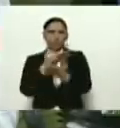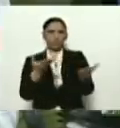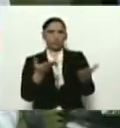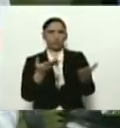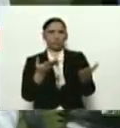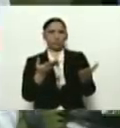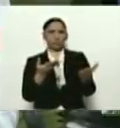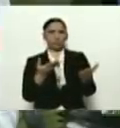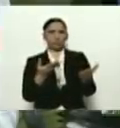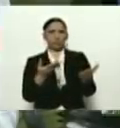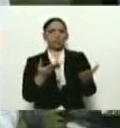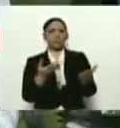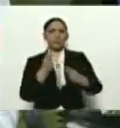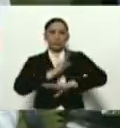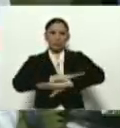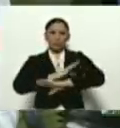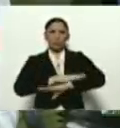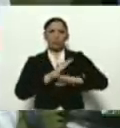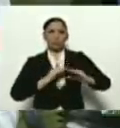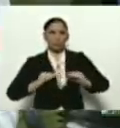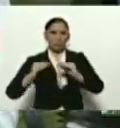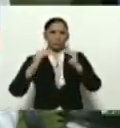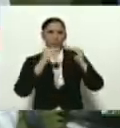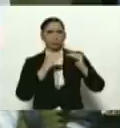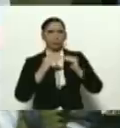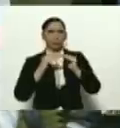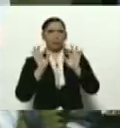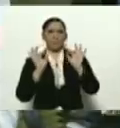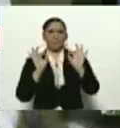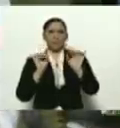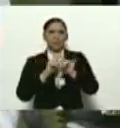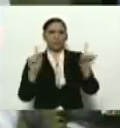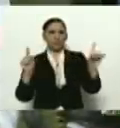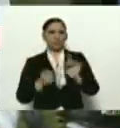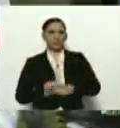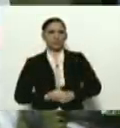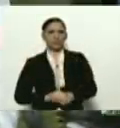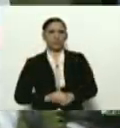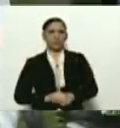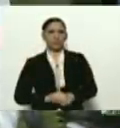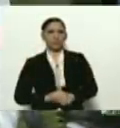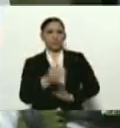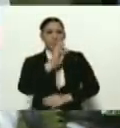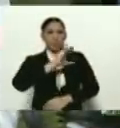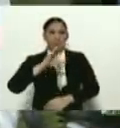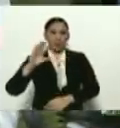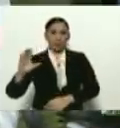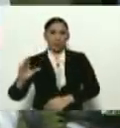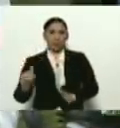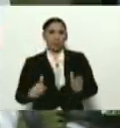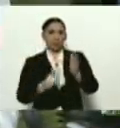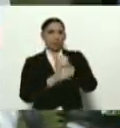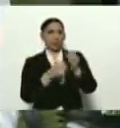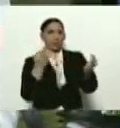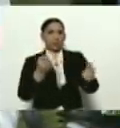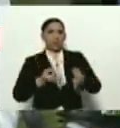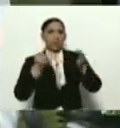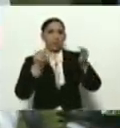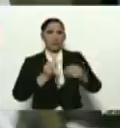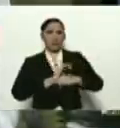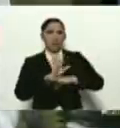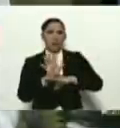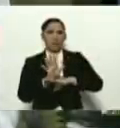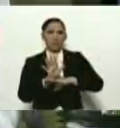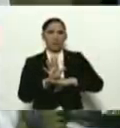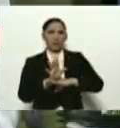un tratamiento justo, especial y diferenciado. El Caribe encontrará siempre en el ALBA TCP